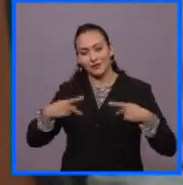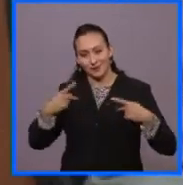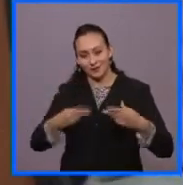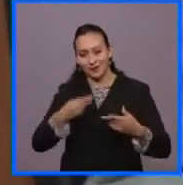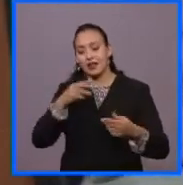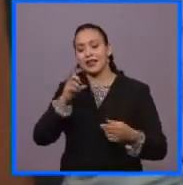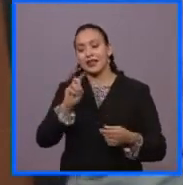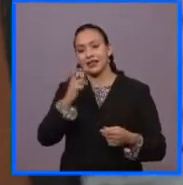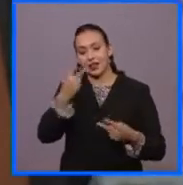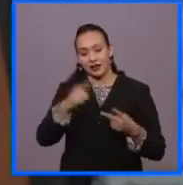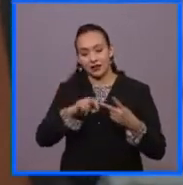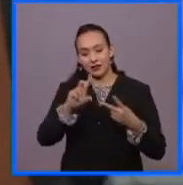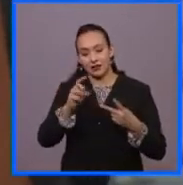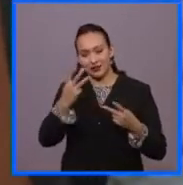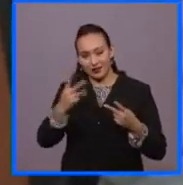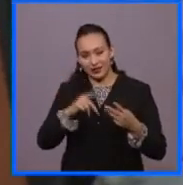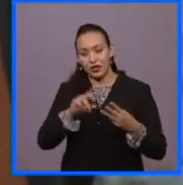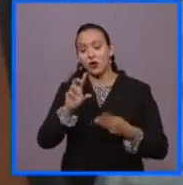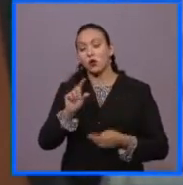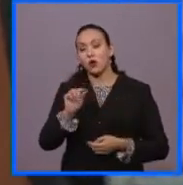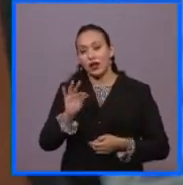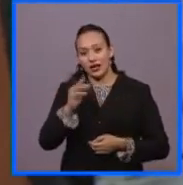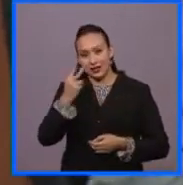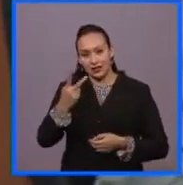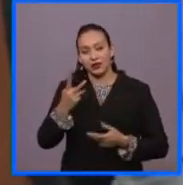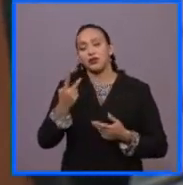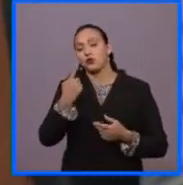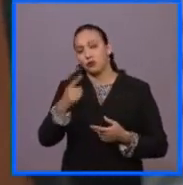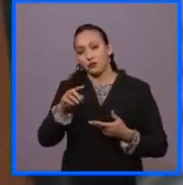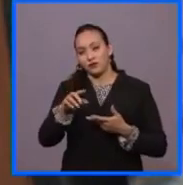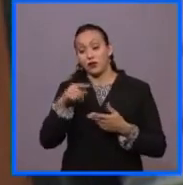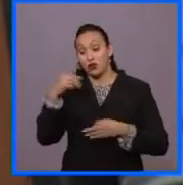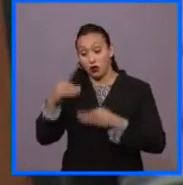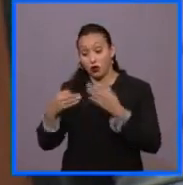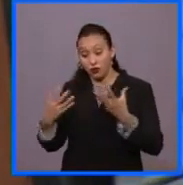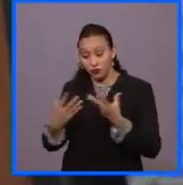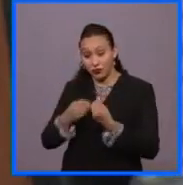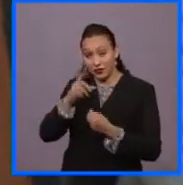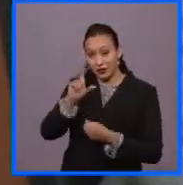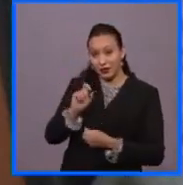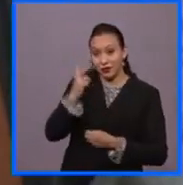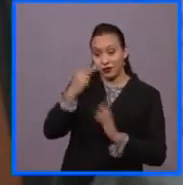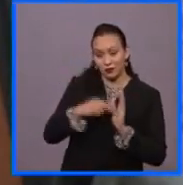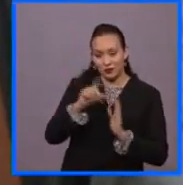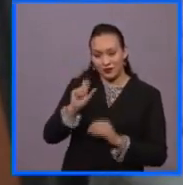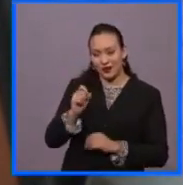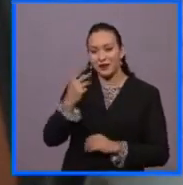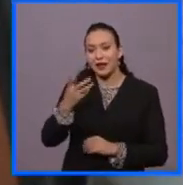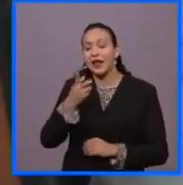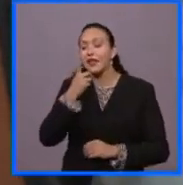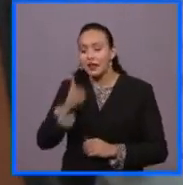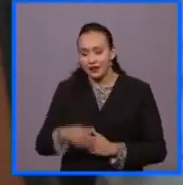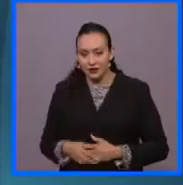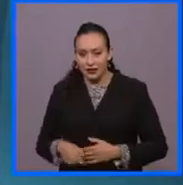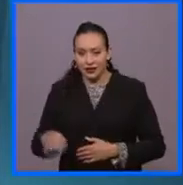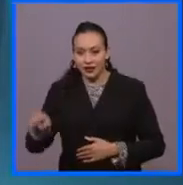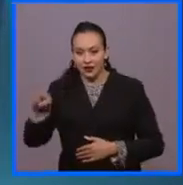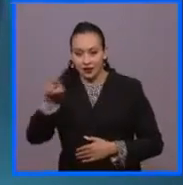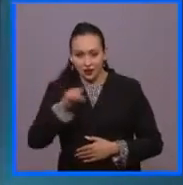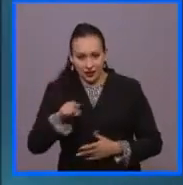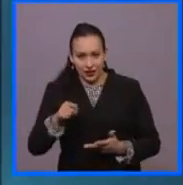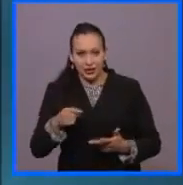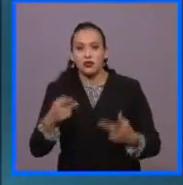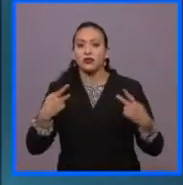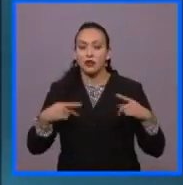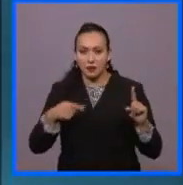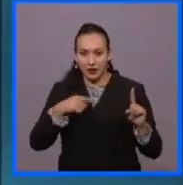ciudadanos 32, 33 y 41, todos de 2025, debido a que el derecho de actuar a